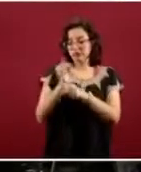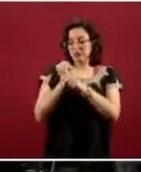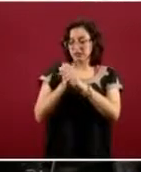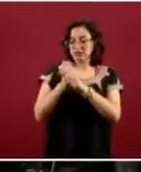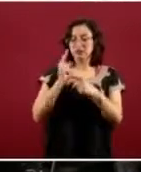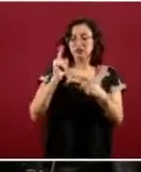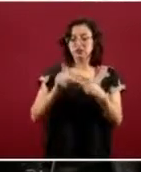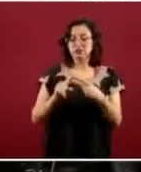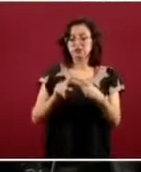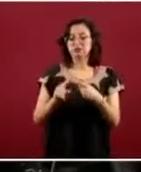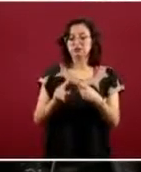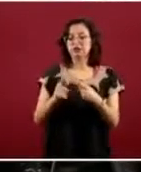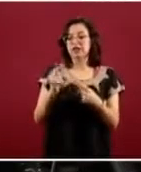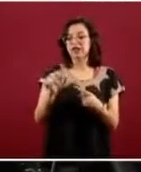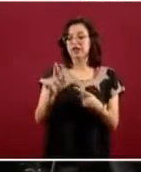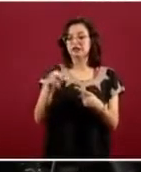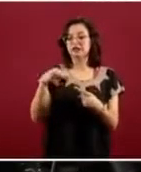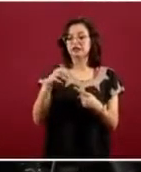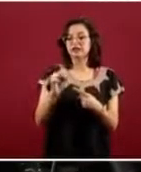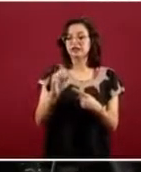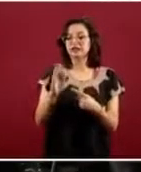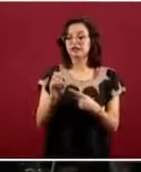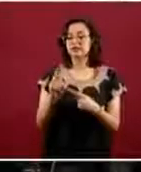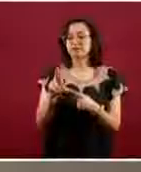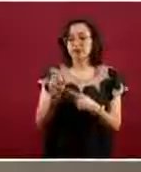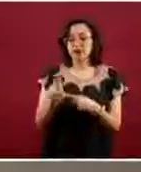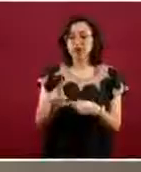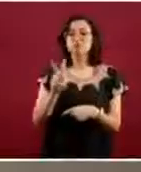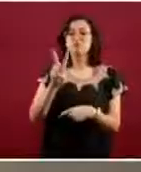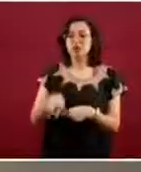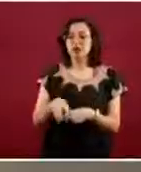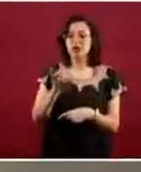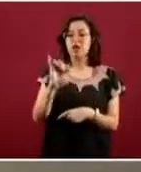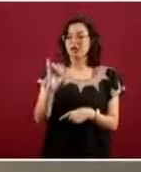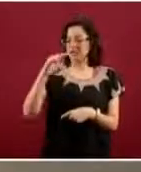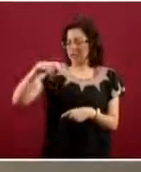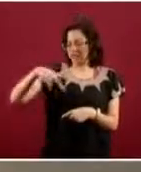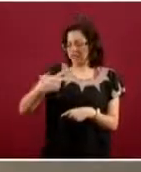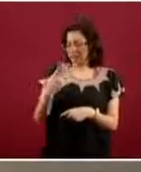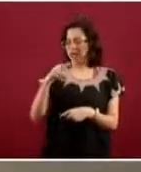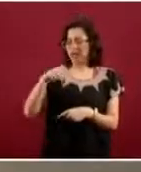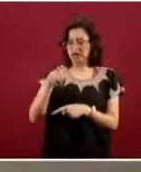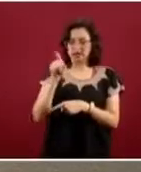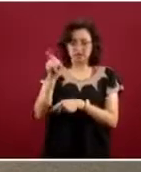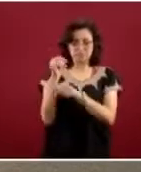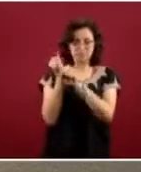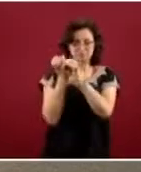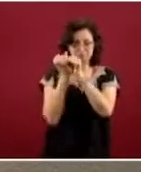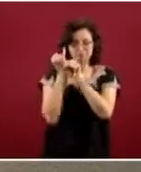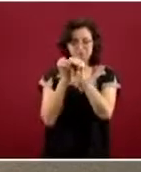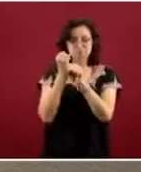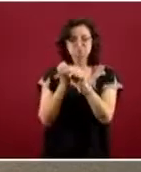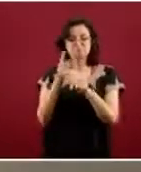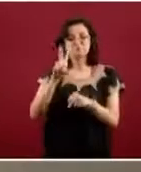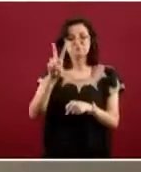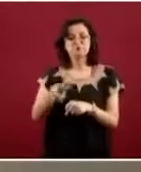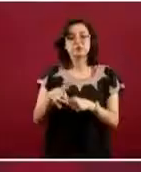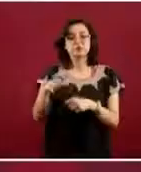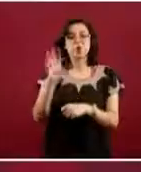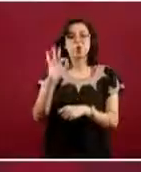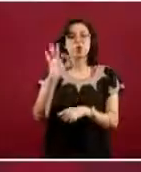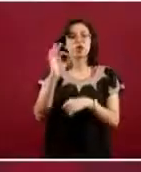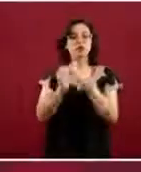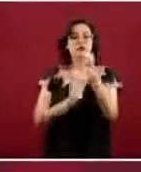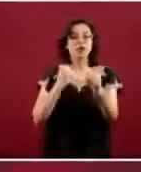de transferencia o transferón efectivamente es producto de investigación del Instituto Politécnico Nacional desde hace más de